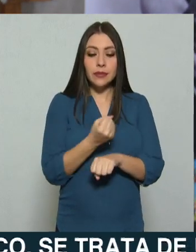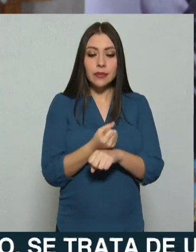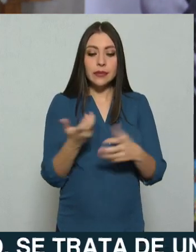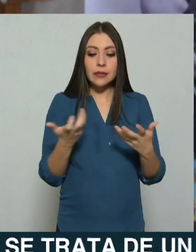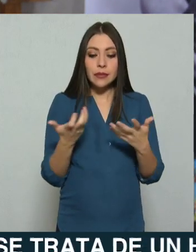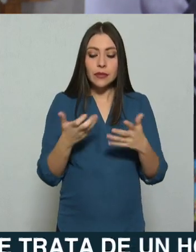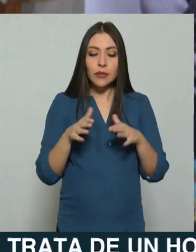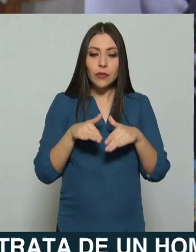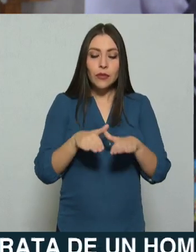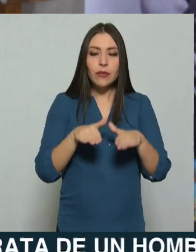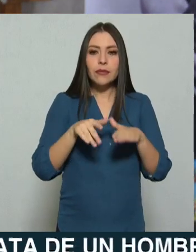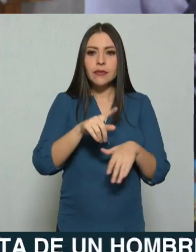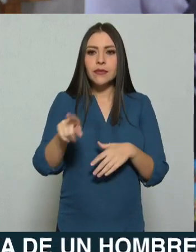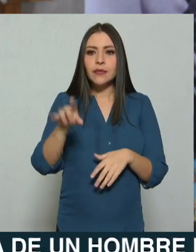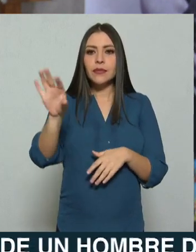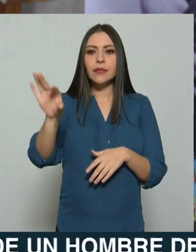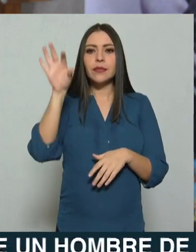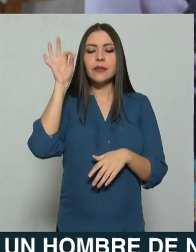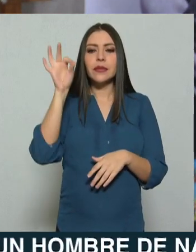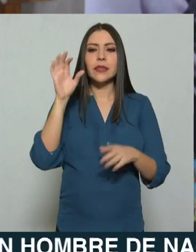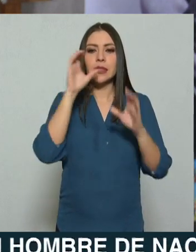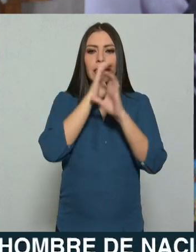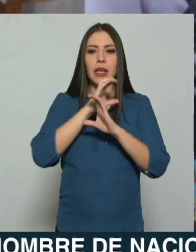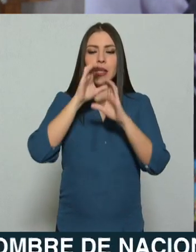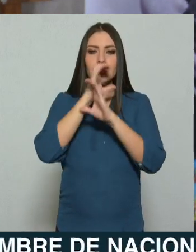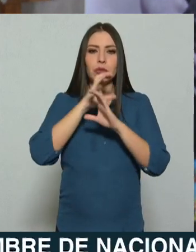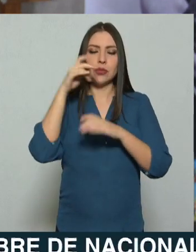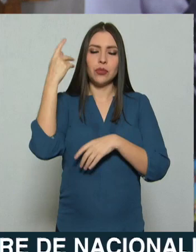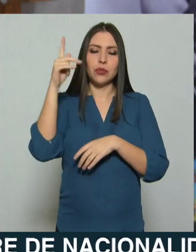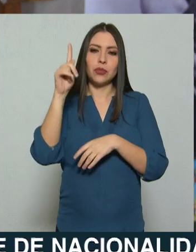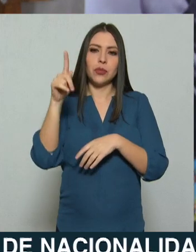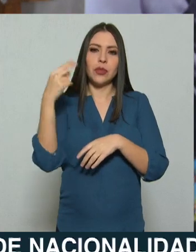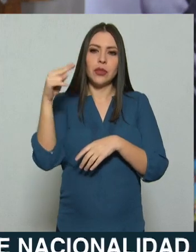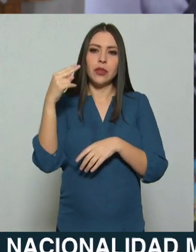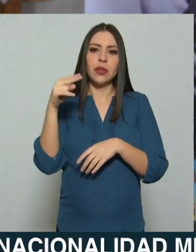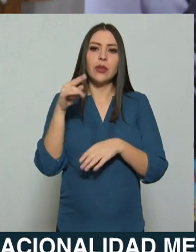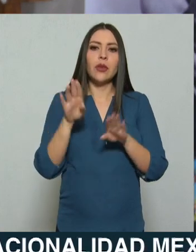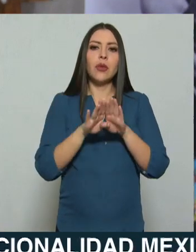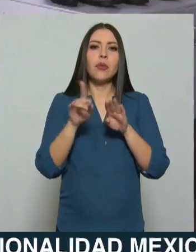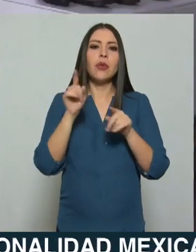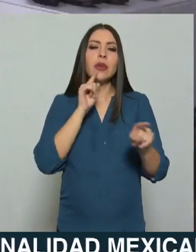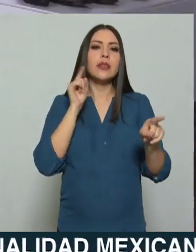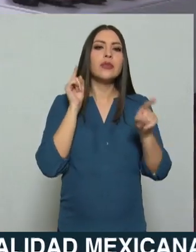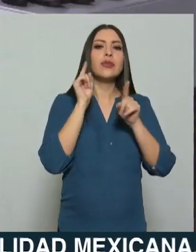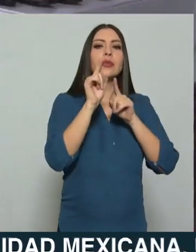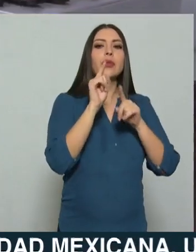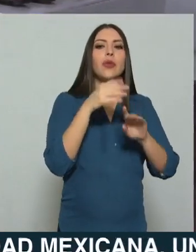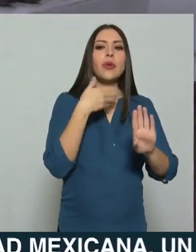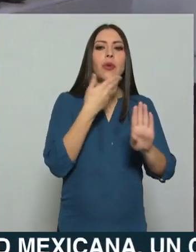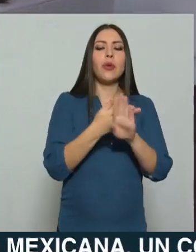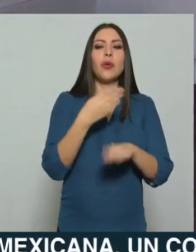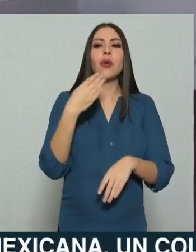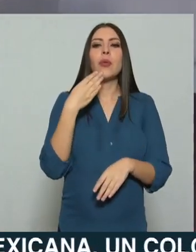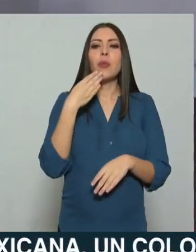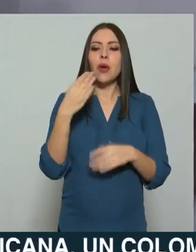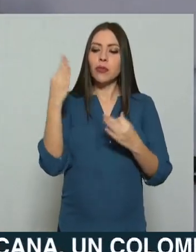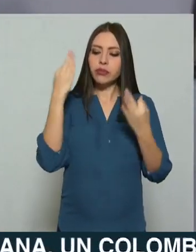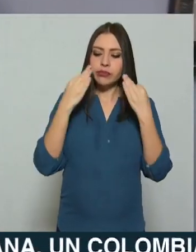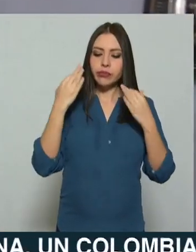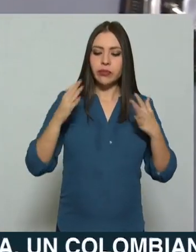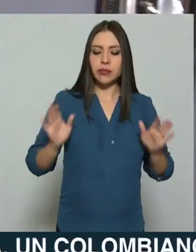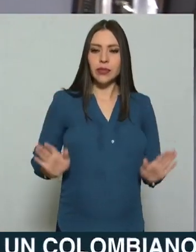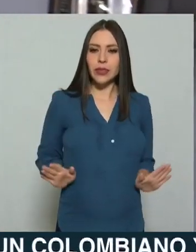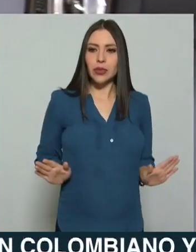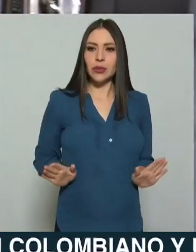retomamos de una canción de la Polla Records, que dice así, ¿no? Un insulto al buen gusto. El gusto por el rock y la música